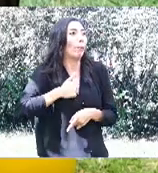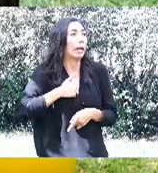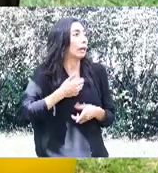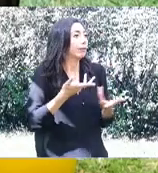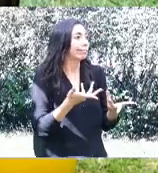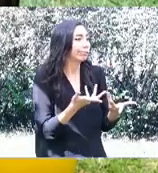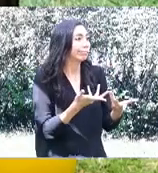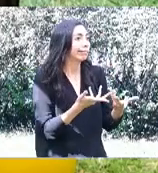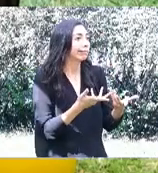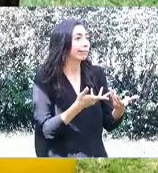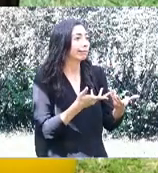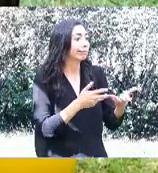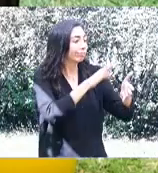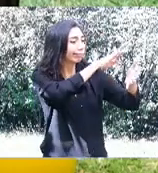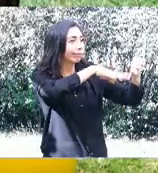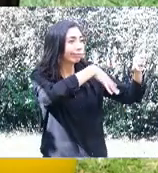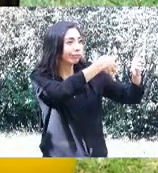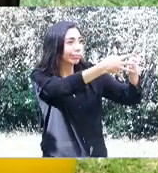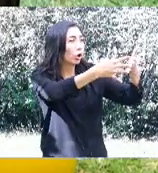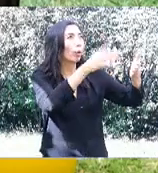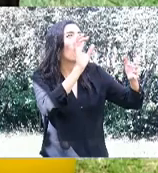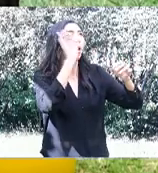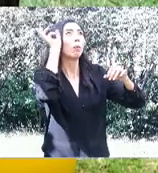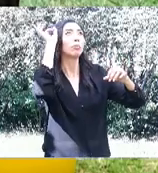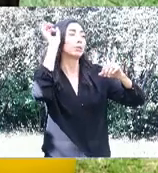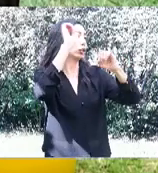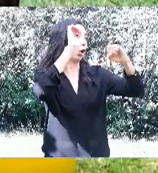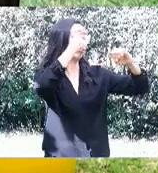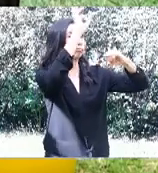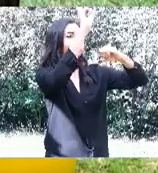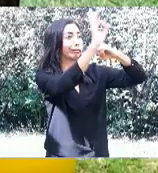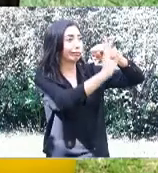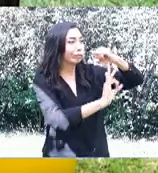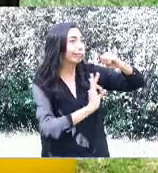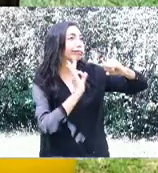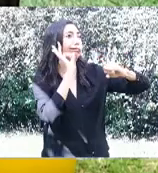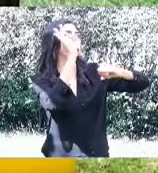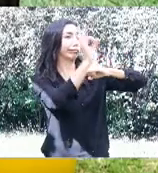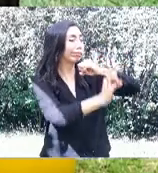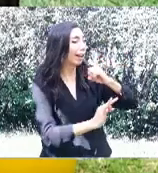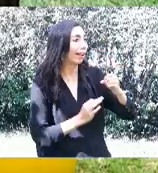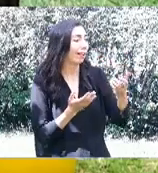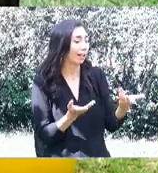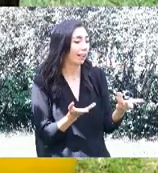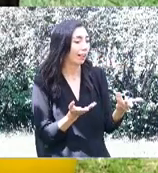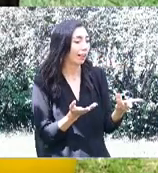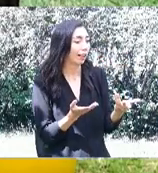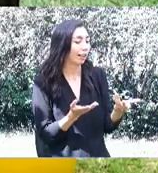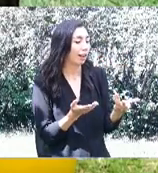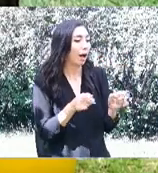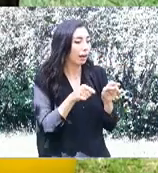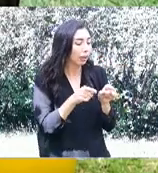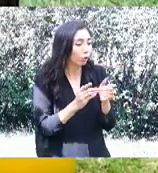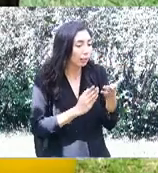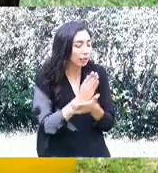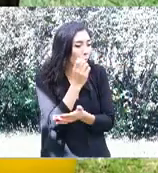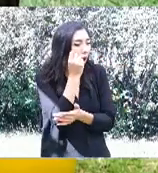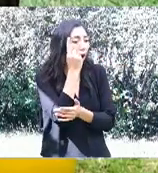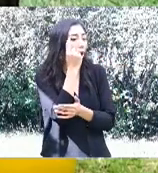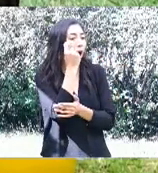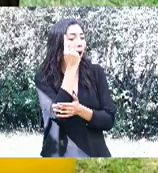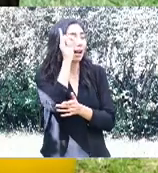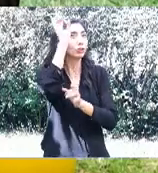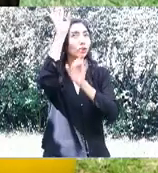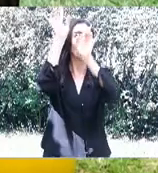por eh el movimiento aparente de los astros en el cielo y eso también es super interesante porque eh nos vamos a empezar a dar cuenta que el patrimonio astronómico